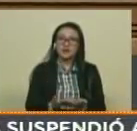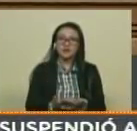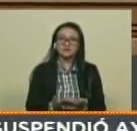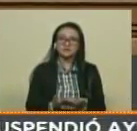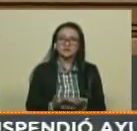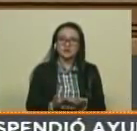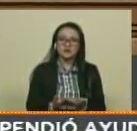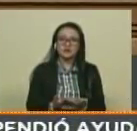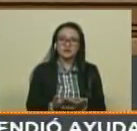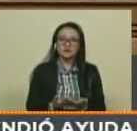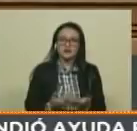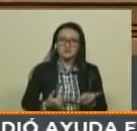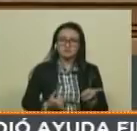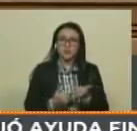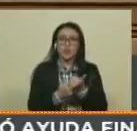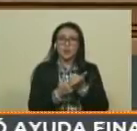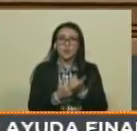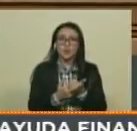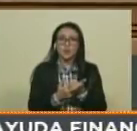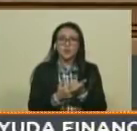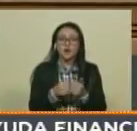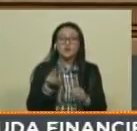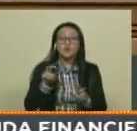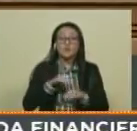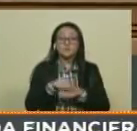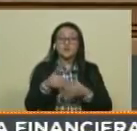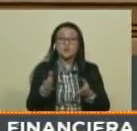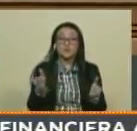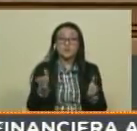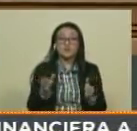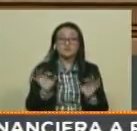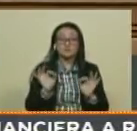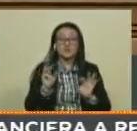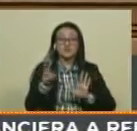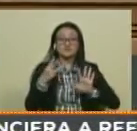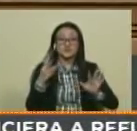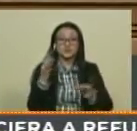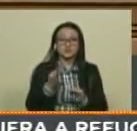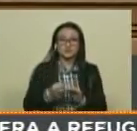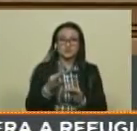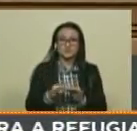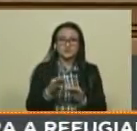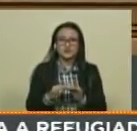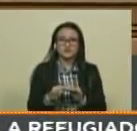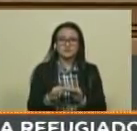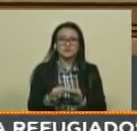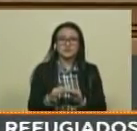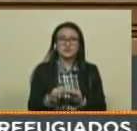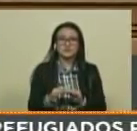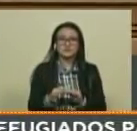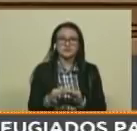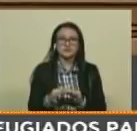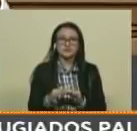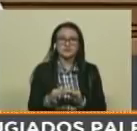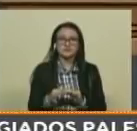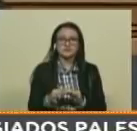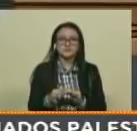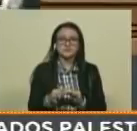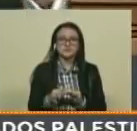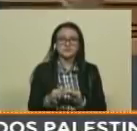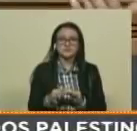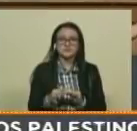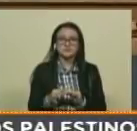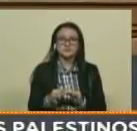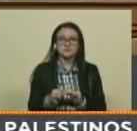impulso dado por este nuevo Ministerio Público, el 18 de septiembre, óigase bien, no en